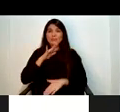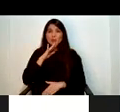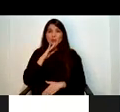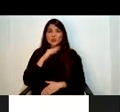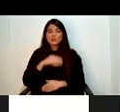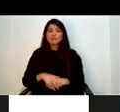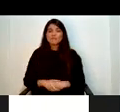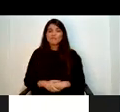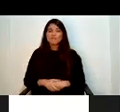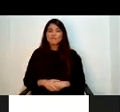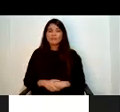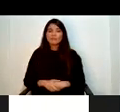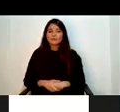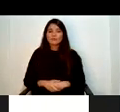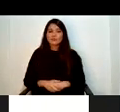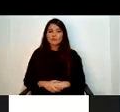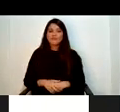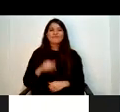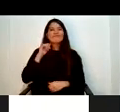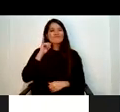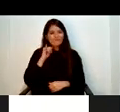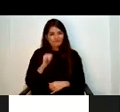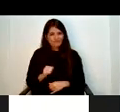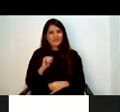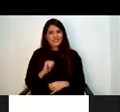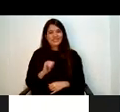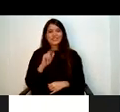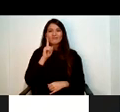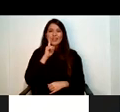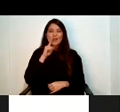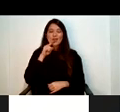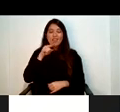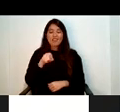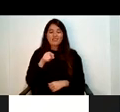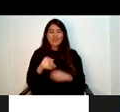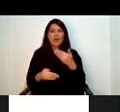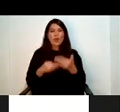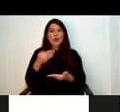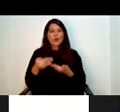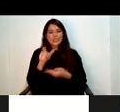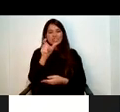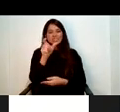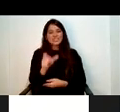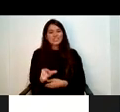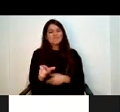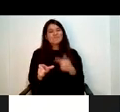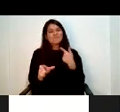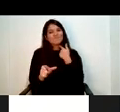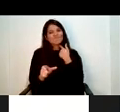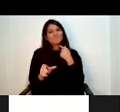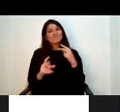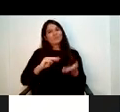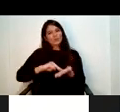sí vamos a tener que esa conducta está siendo